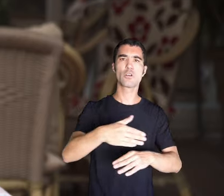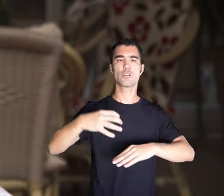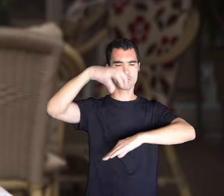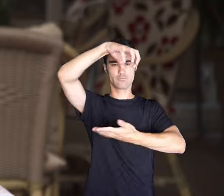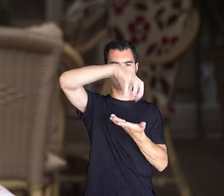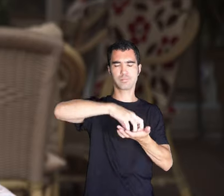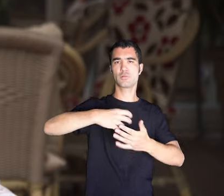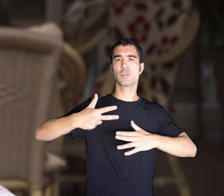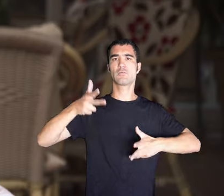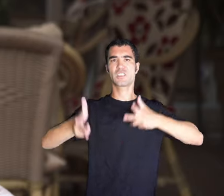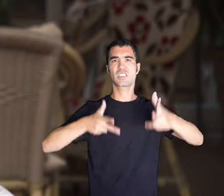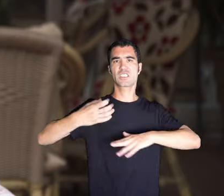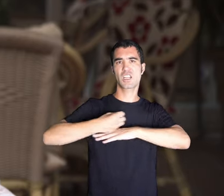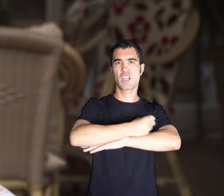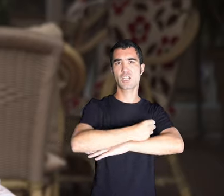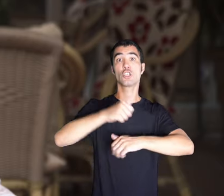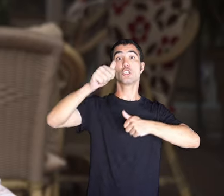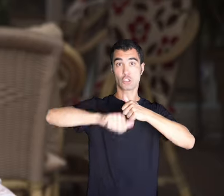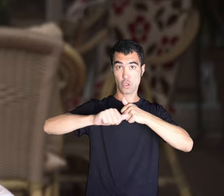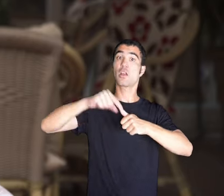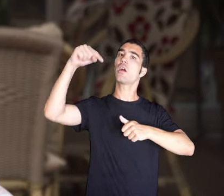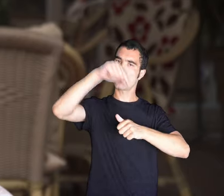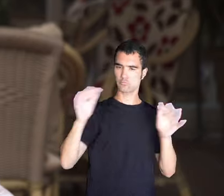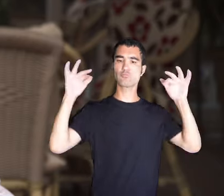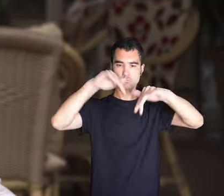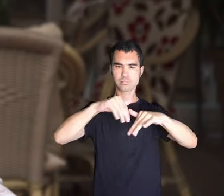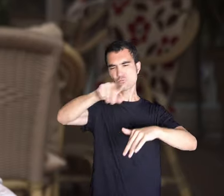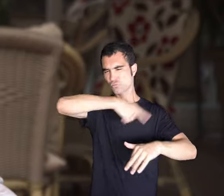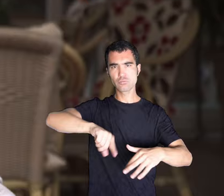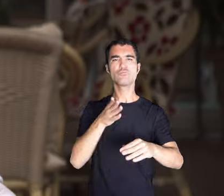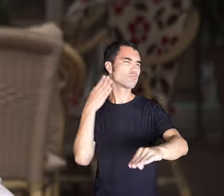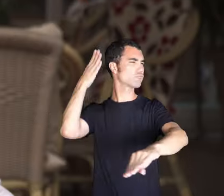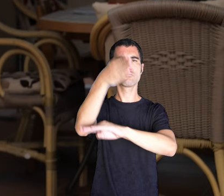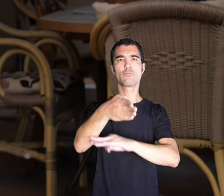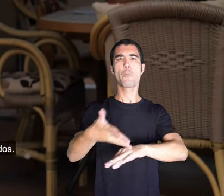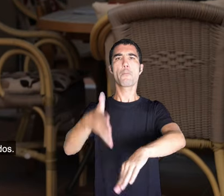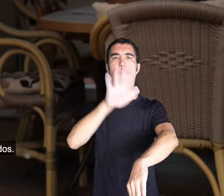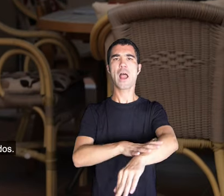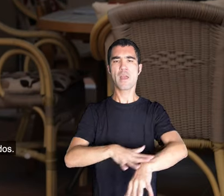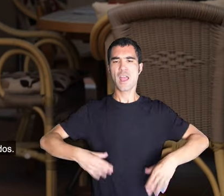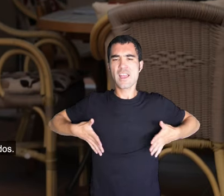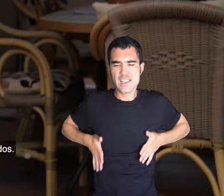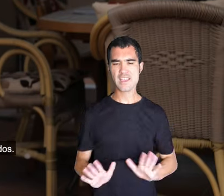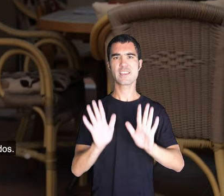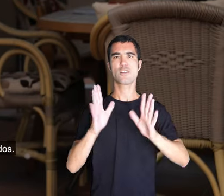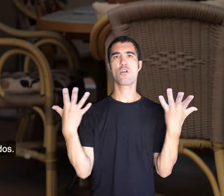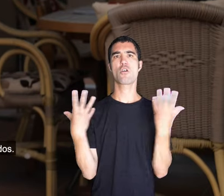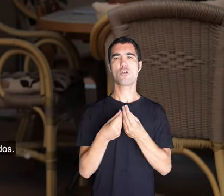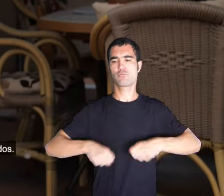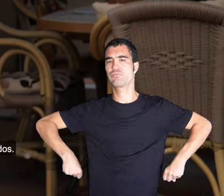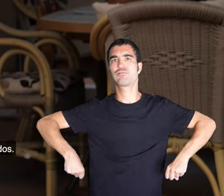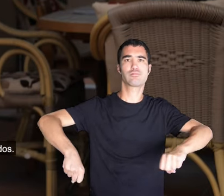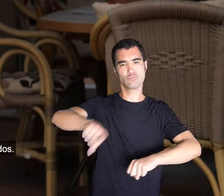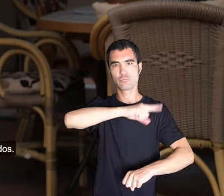a la estación ferrocarril de Soller, nos vamos a Palma con los niños. Y nos hemos marchado, éramos